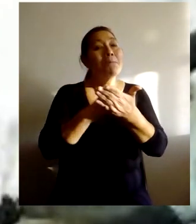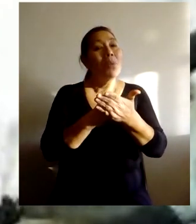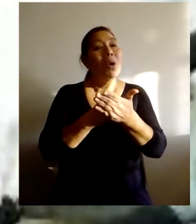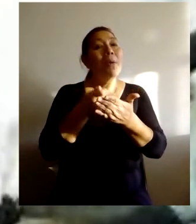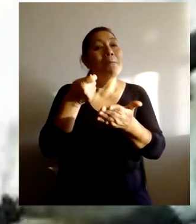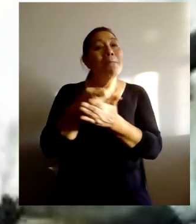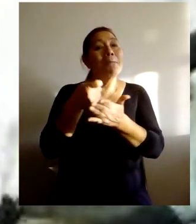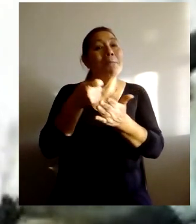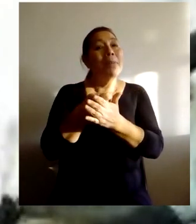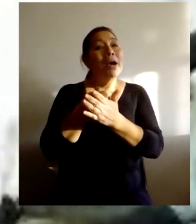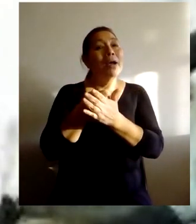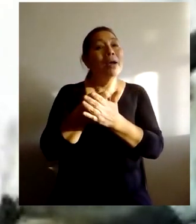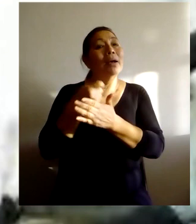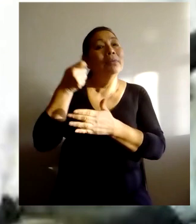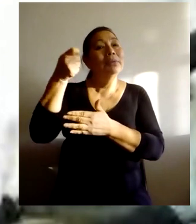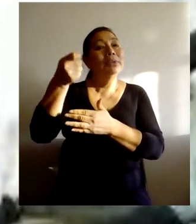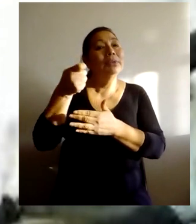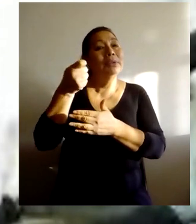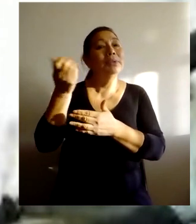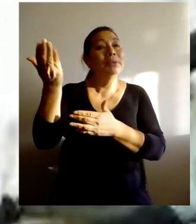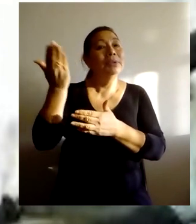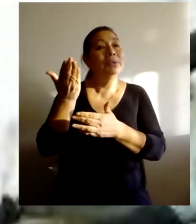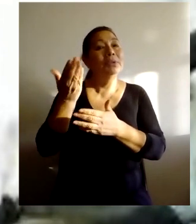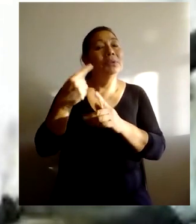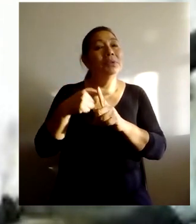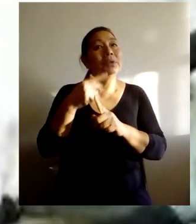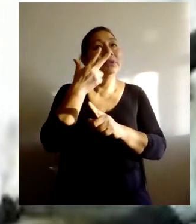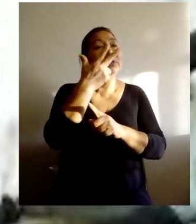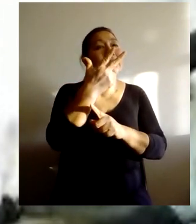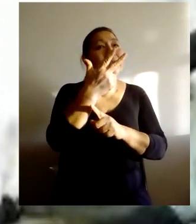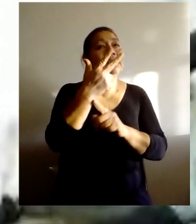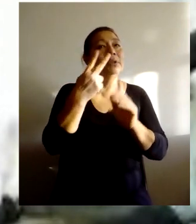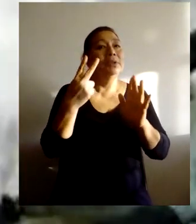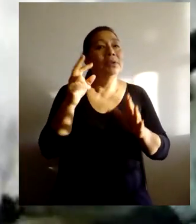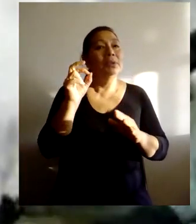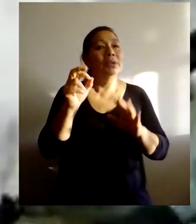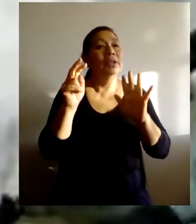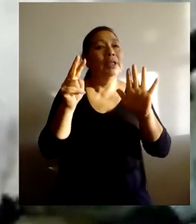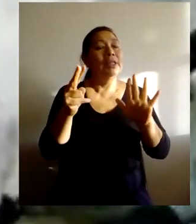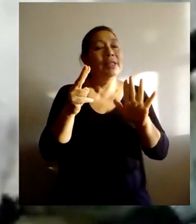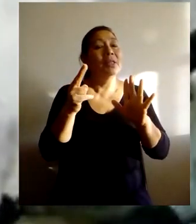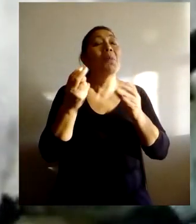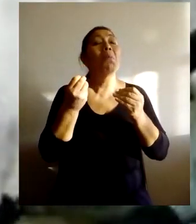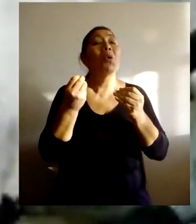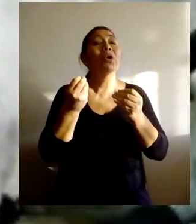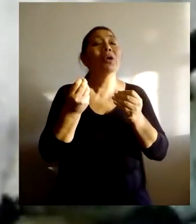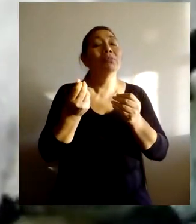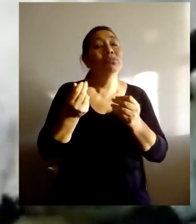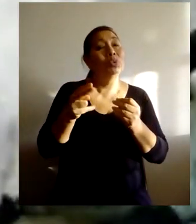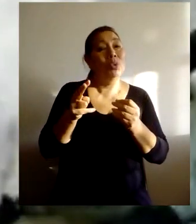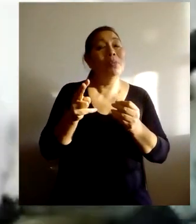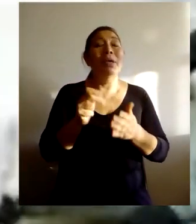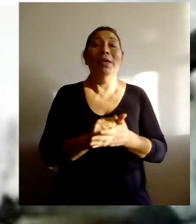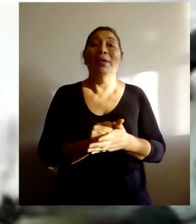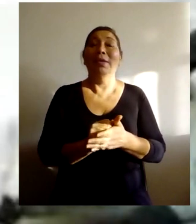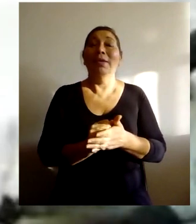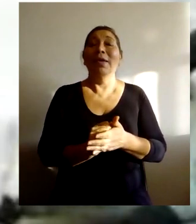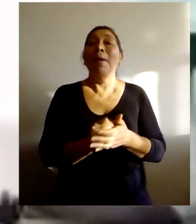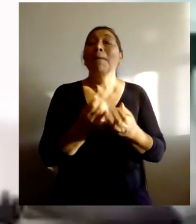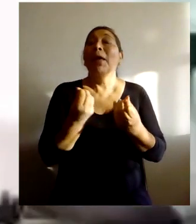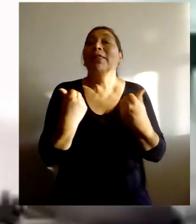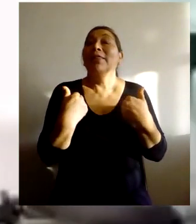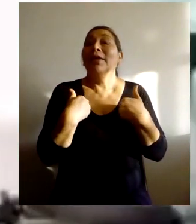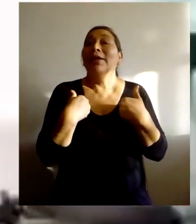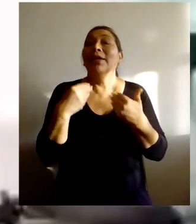menor al monto que reclama que se aplica en la demandante, que es la suma de 37.17, porque lo excede. Como